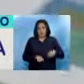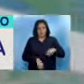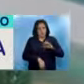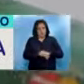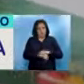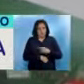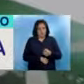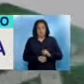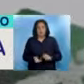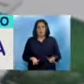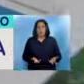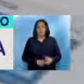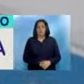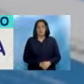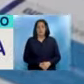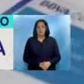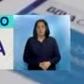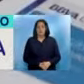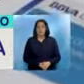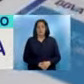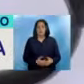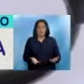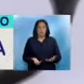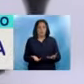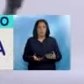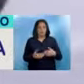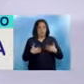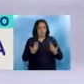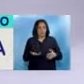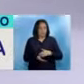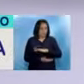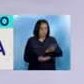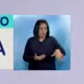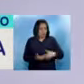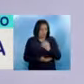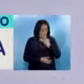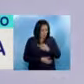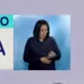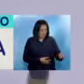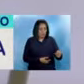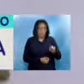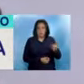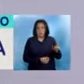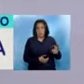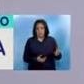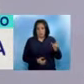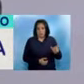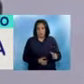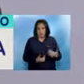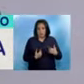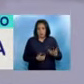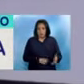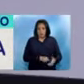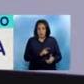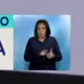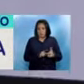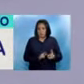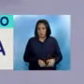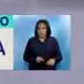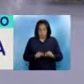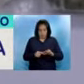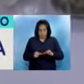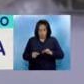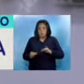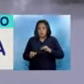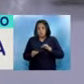captura, intervención y captura, logrando incautar todo lo que ustedes están observando. Un revólver, varios